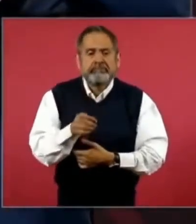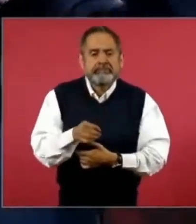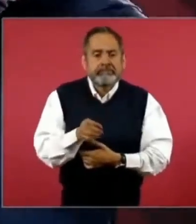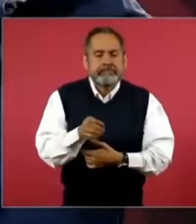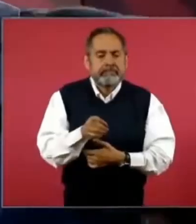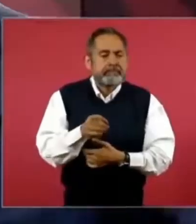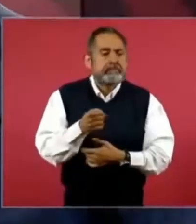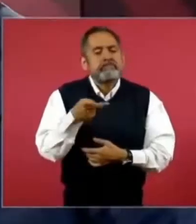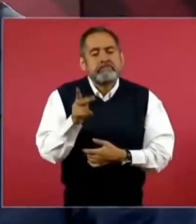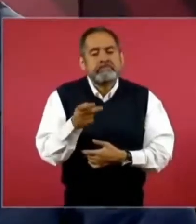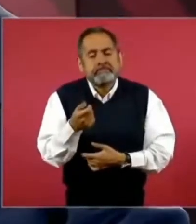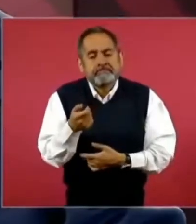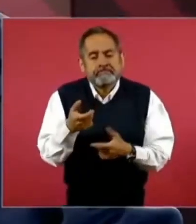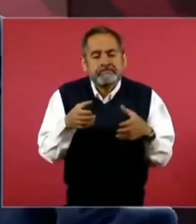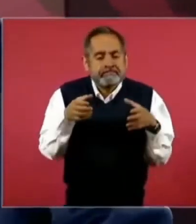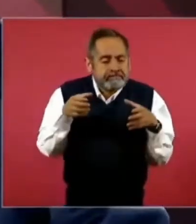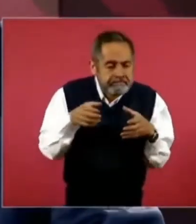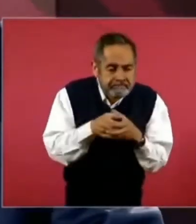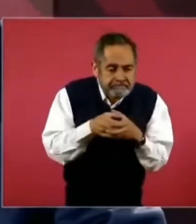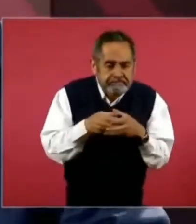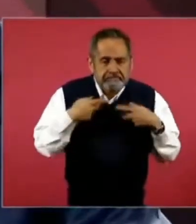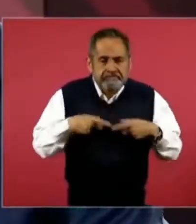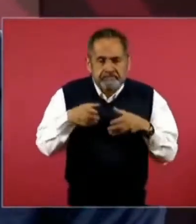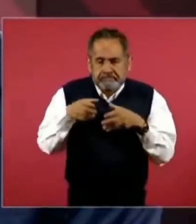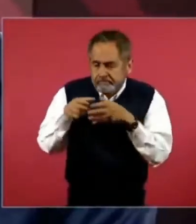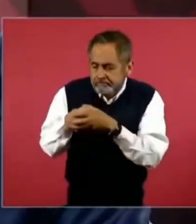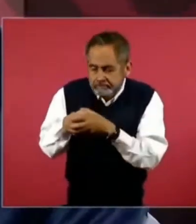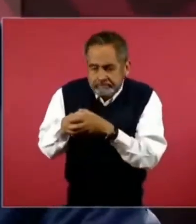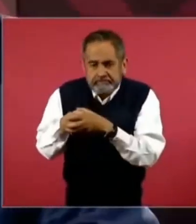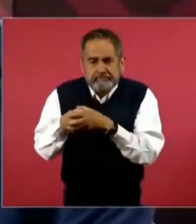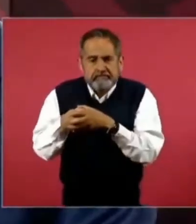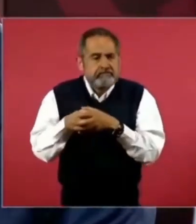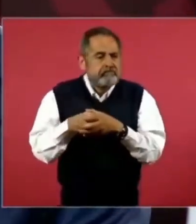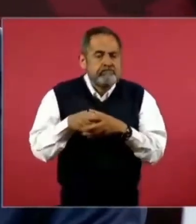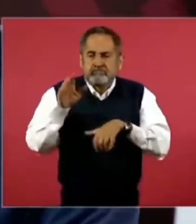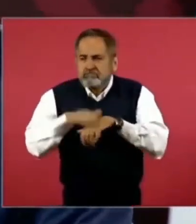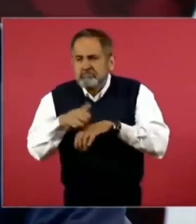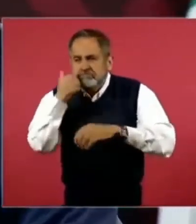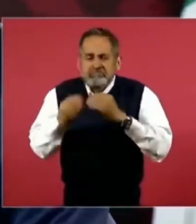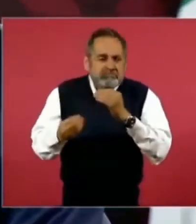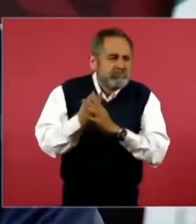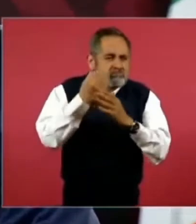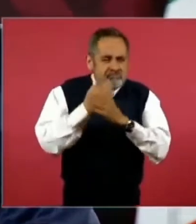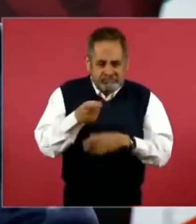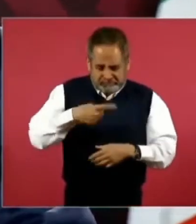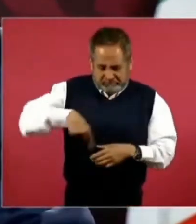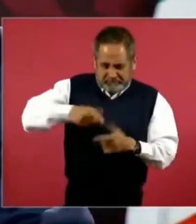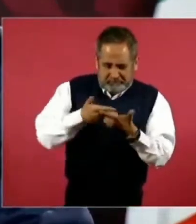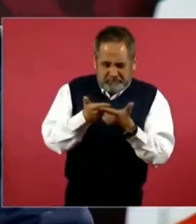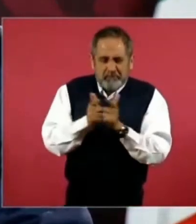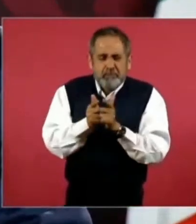una minoría. Los liberales no eran muchos. En un pueblo